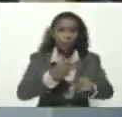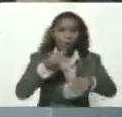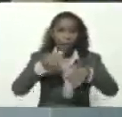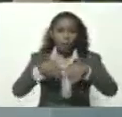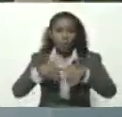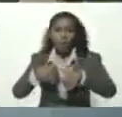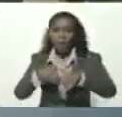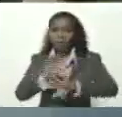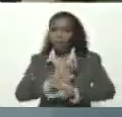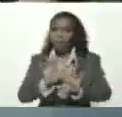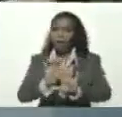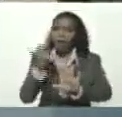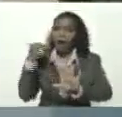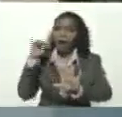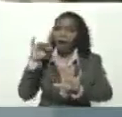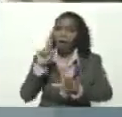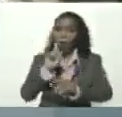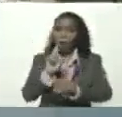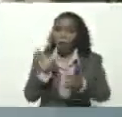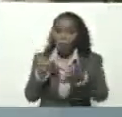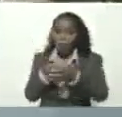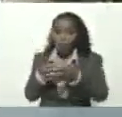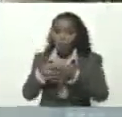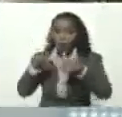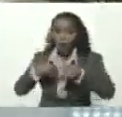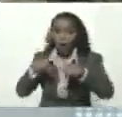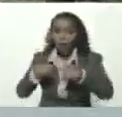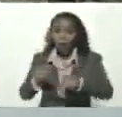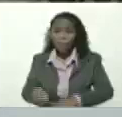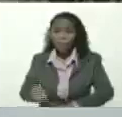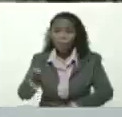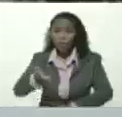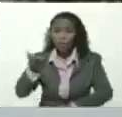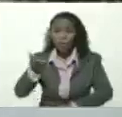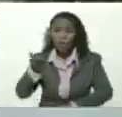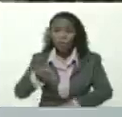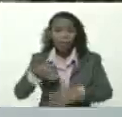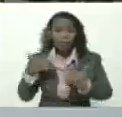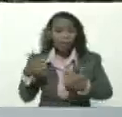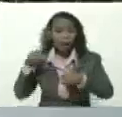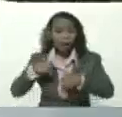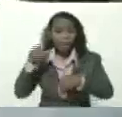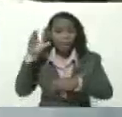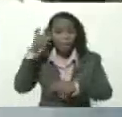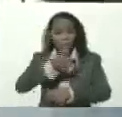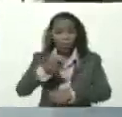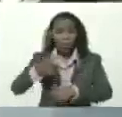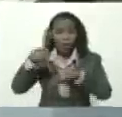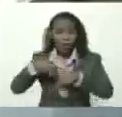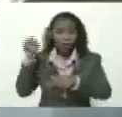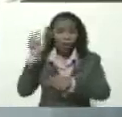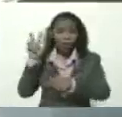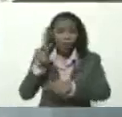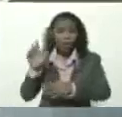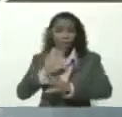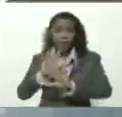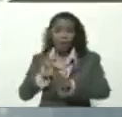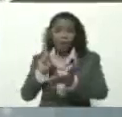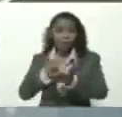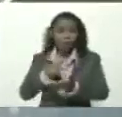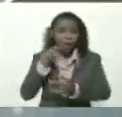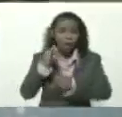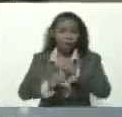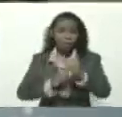ya hay un grupo muy importante de estas personas en Venezuela, desplegadas